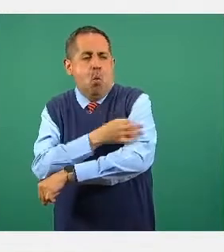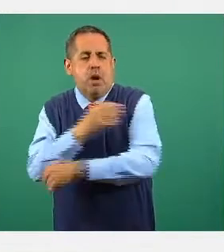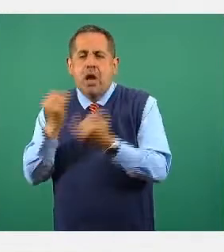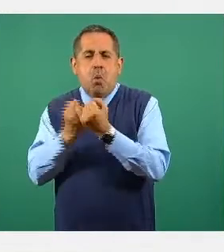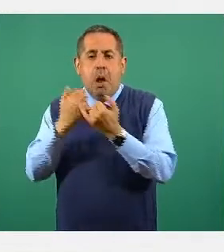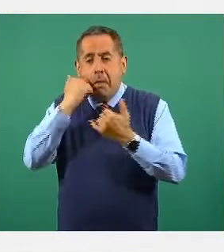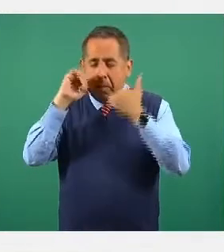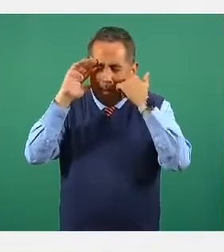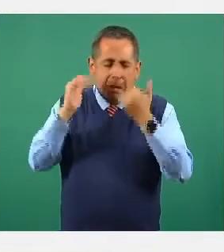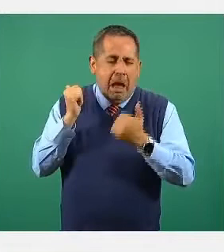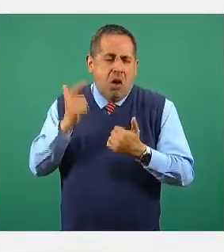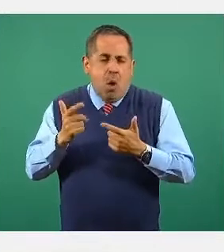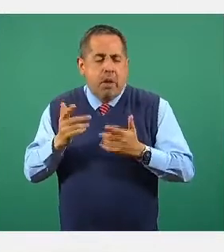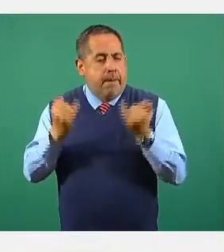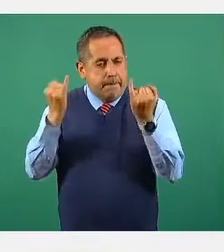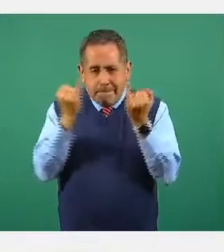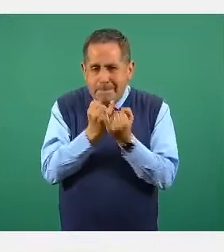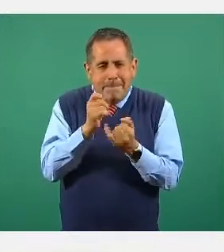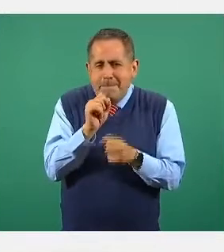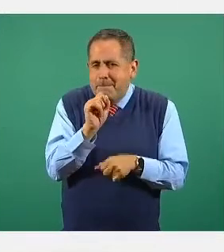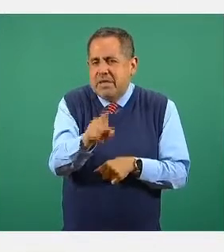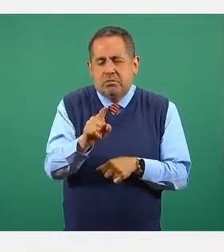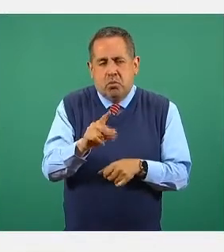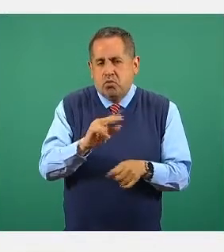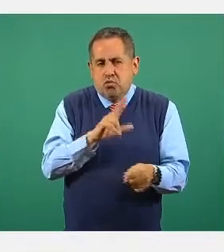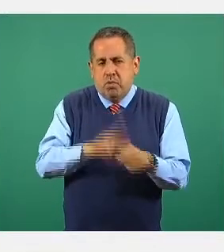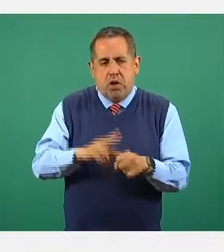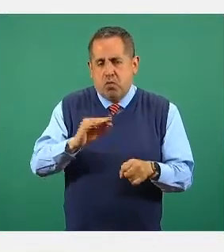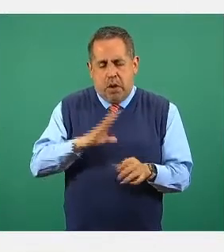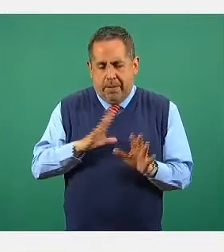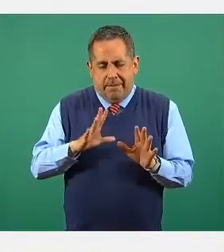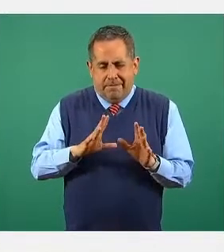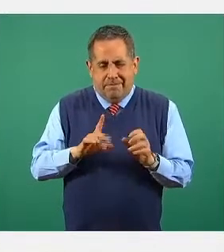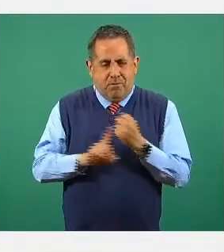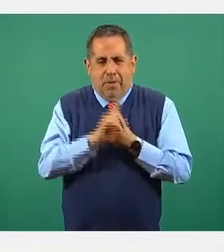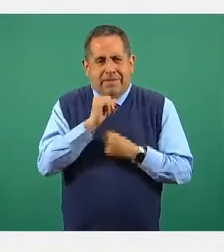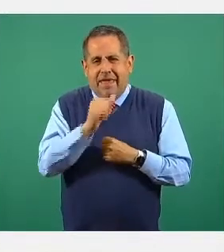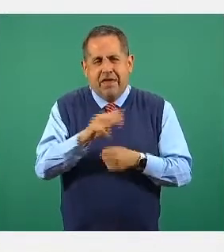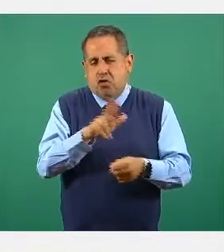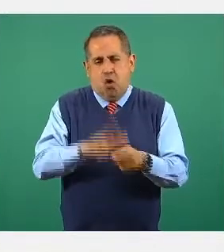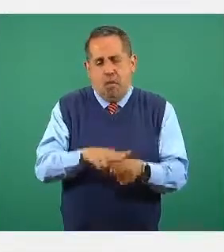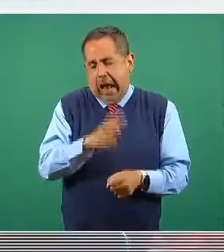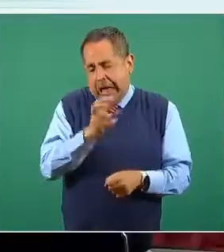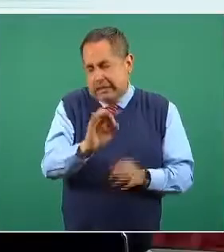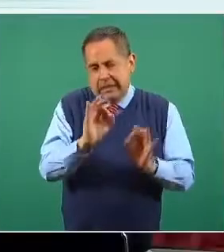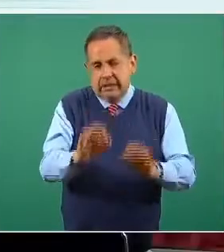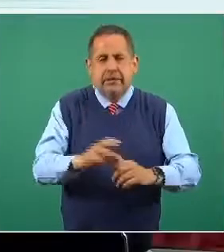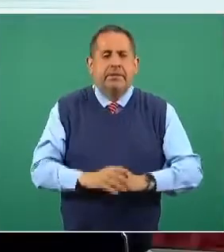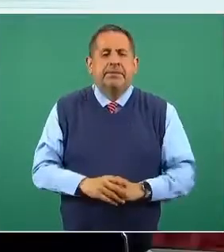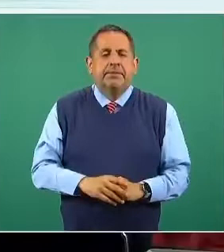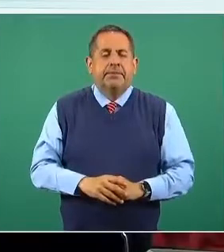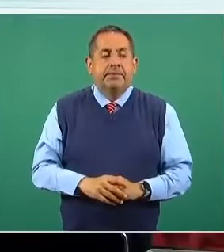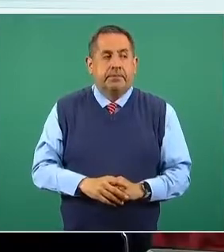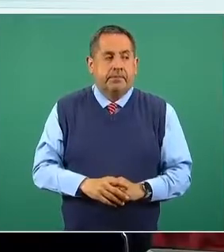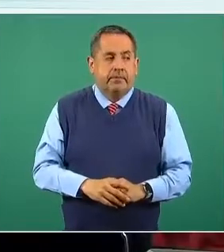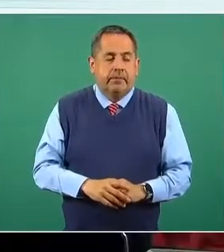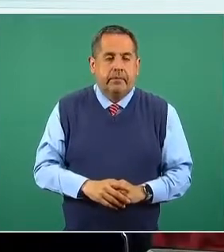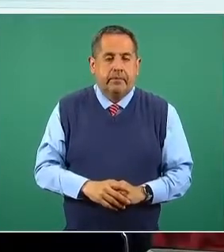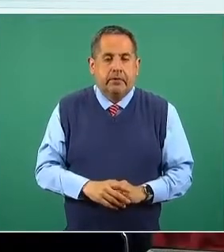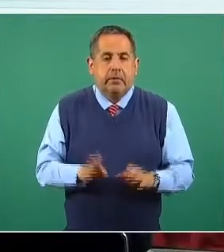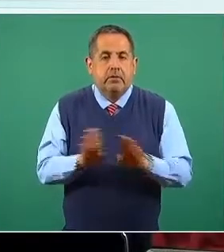se puede observar y que por lo tanto está dentro de una normalidad esperada. Si vemos la